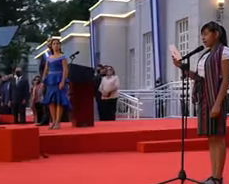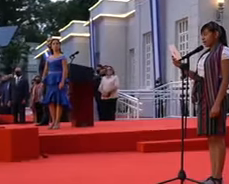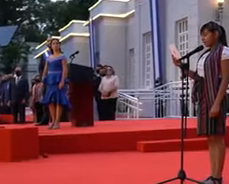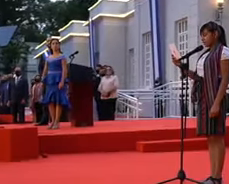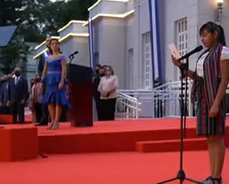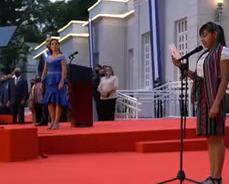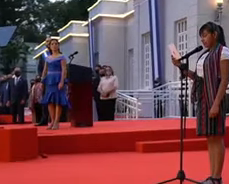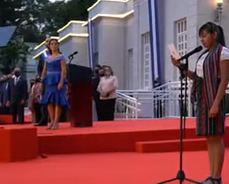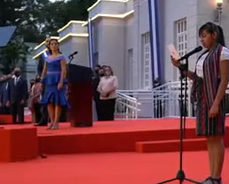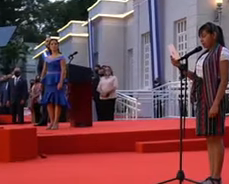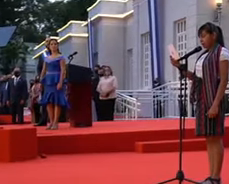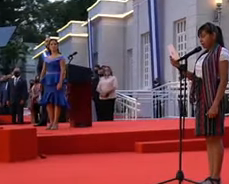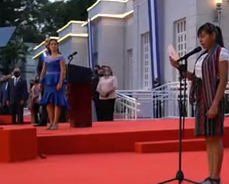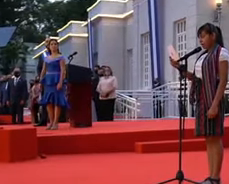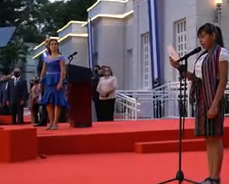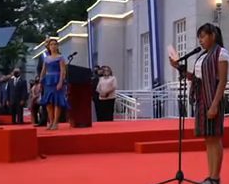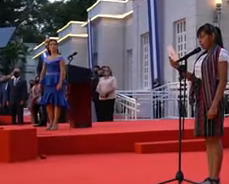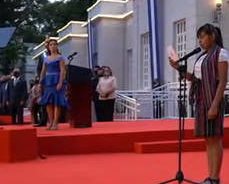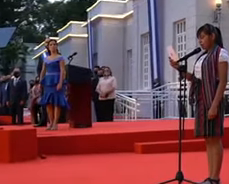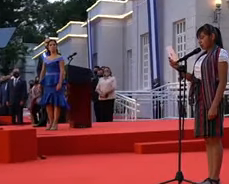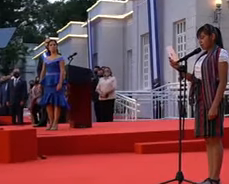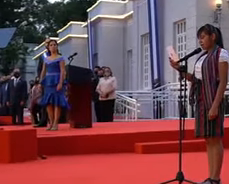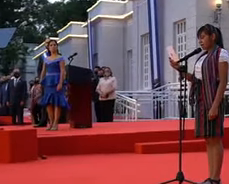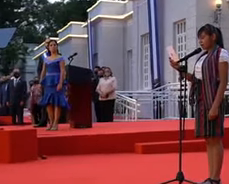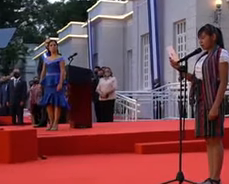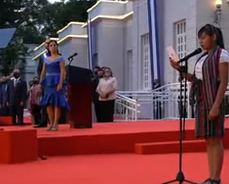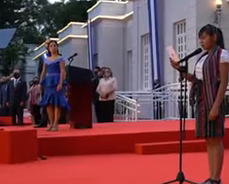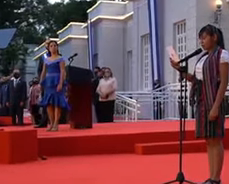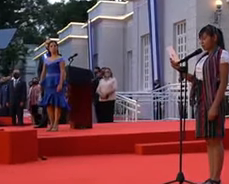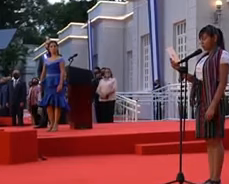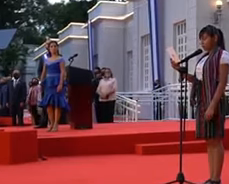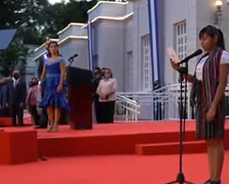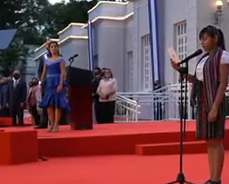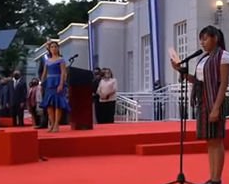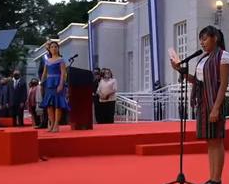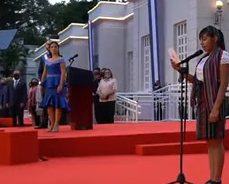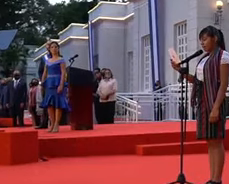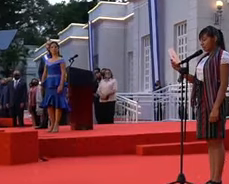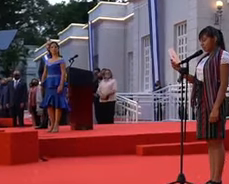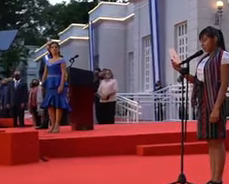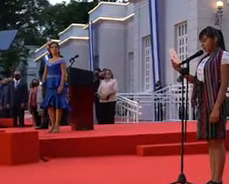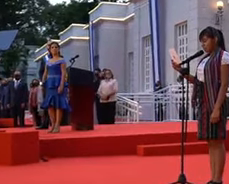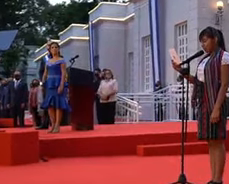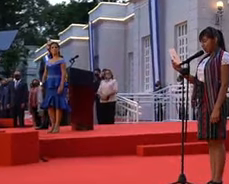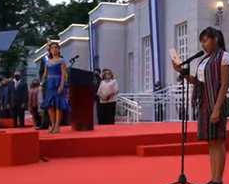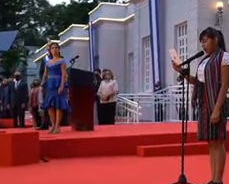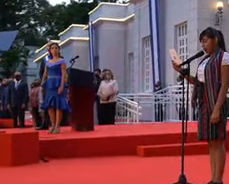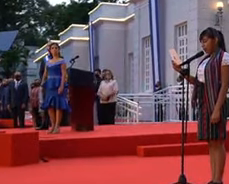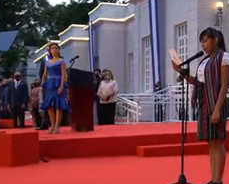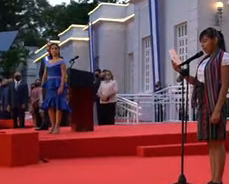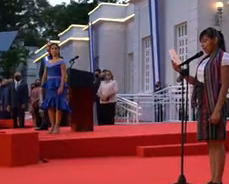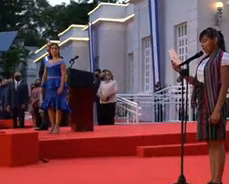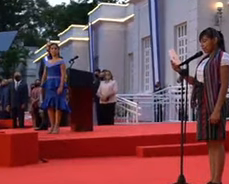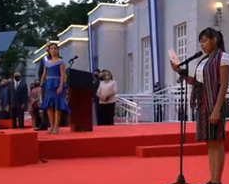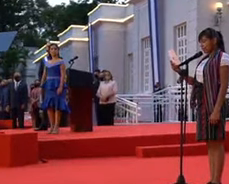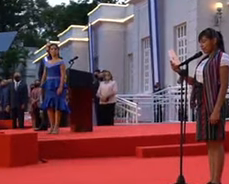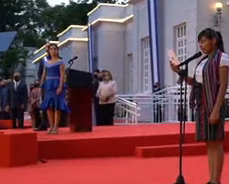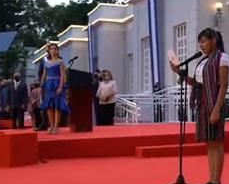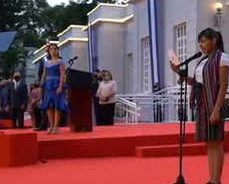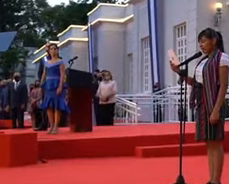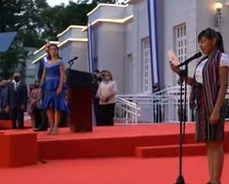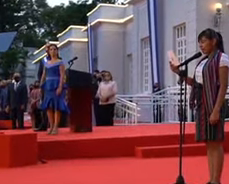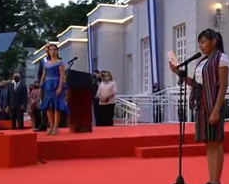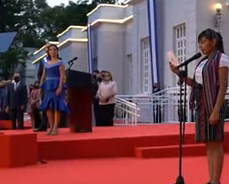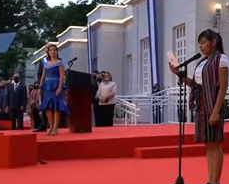itemaga tilis. Wane testasustalis gupil. An chtik yawalua pal